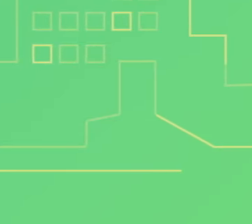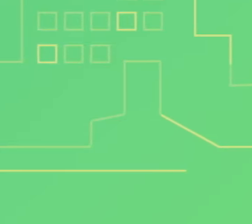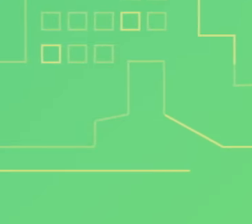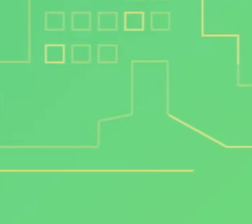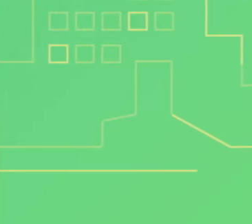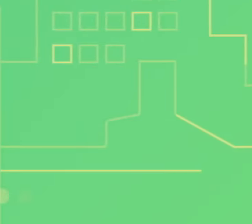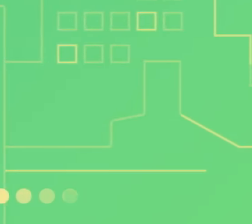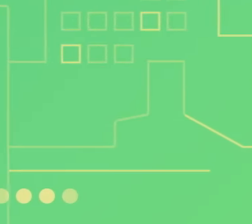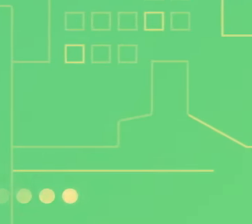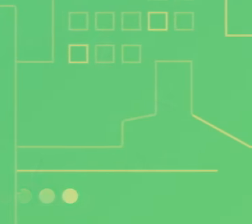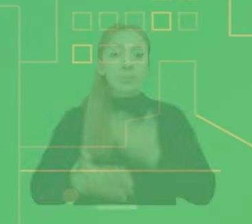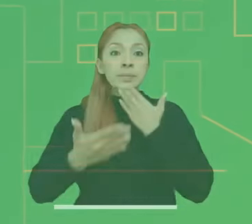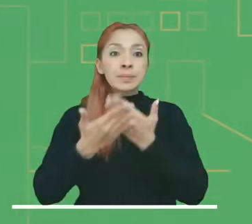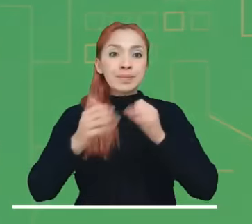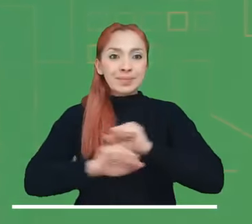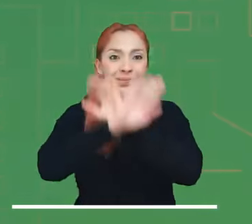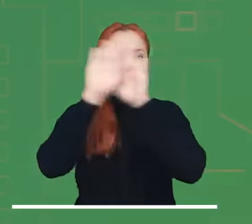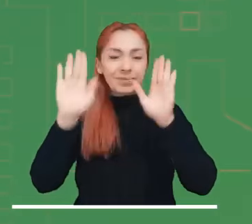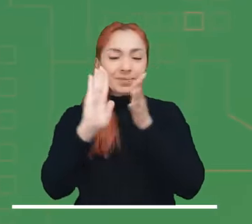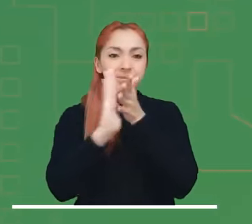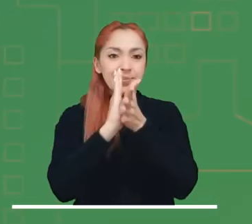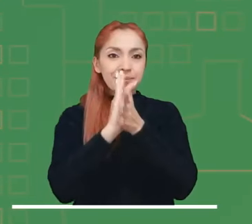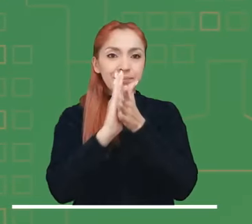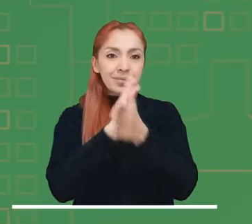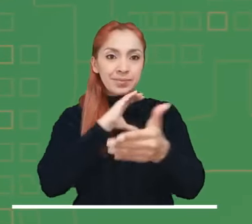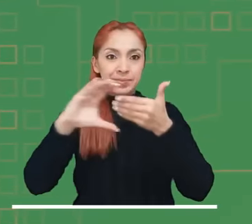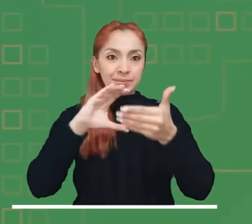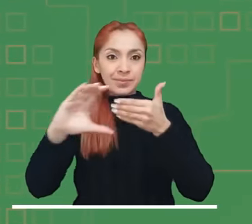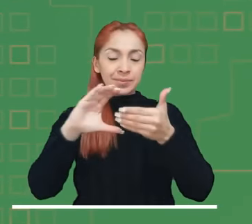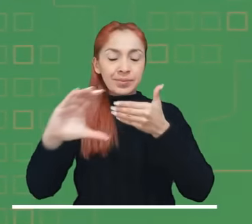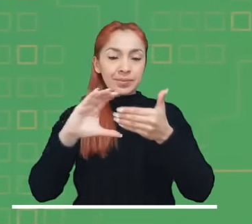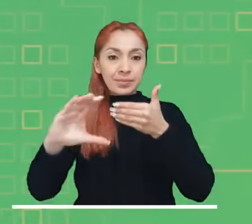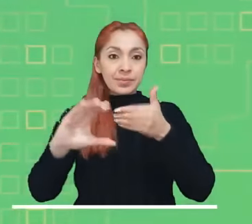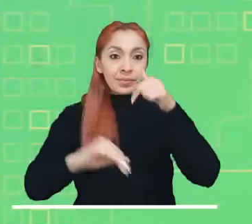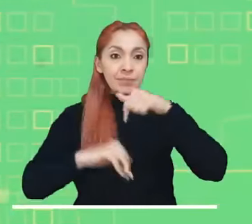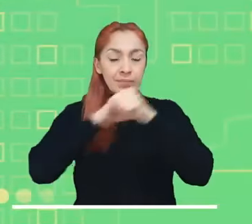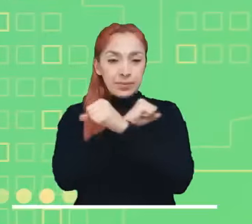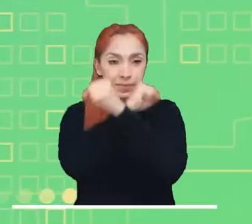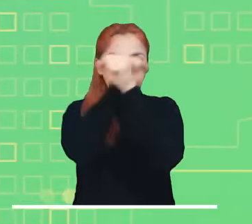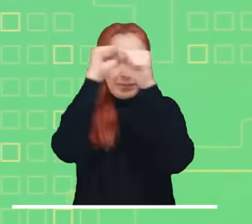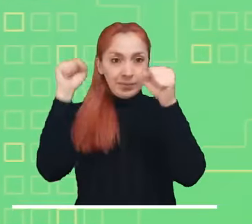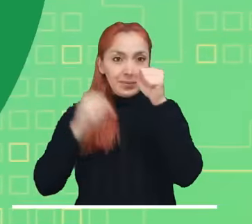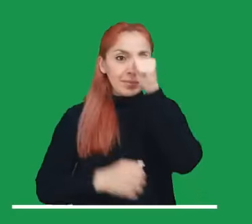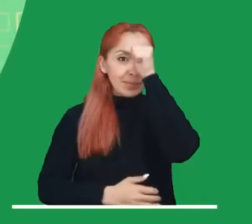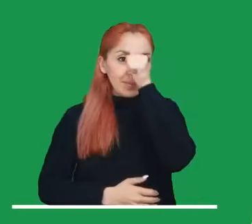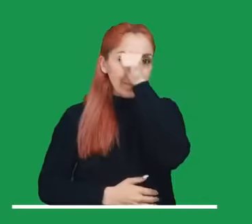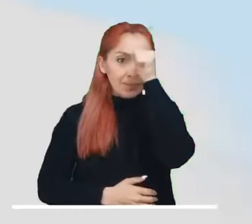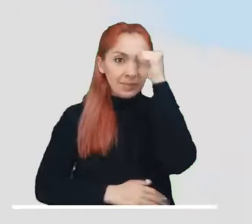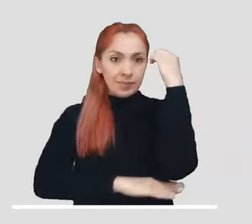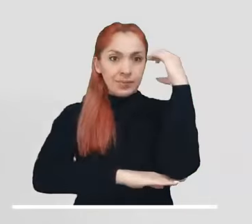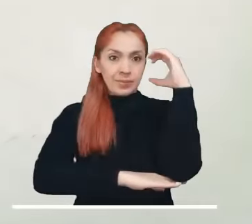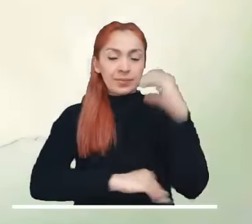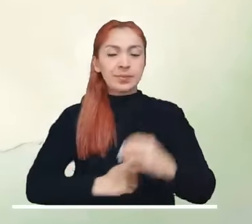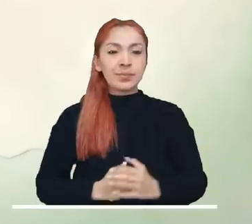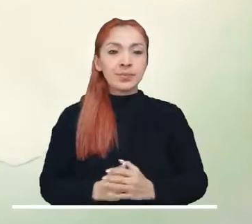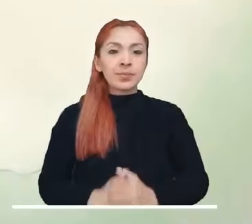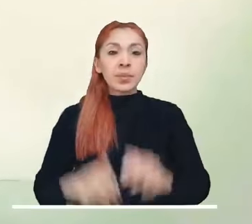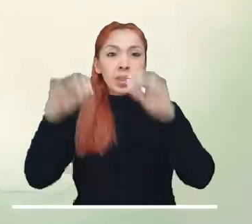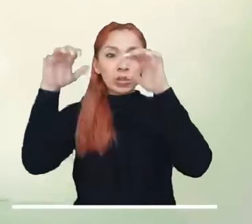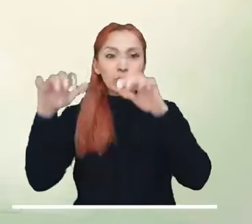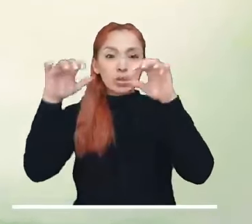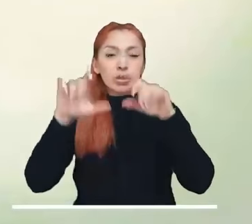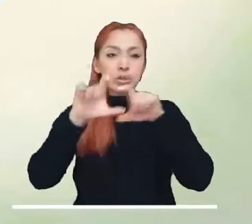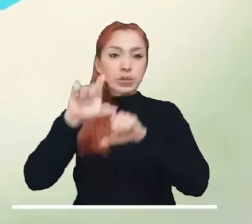Buenos días y bienvenidos al recorrido meteorológico para la mañana de hoy domingo en Colombia. Se esperan lluvias